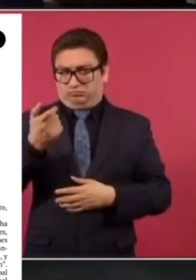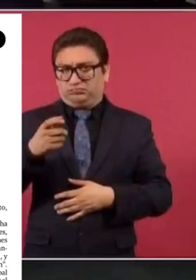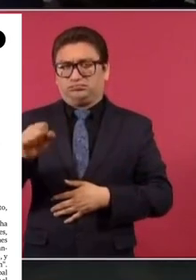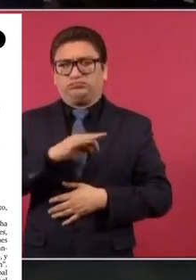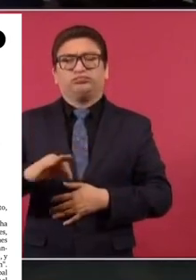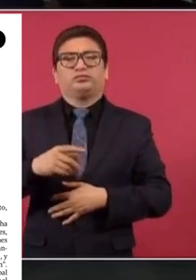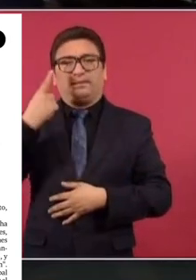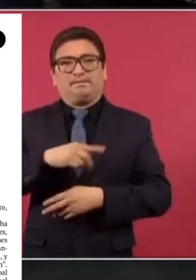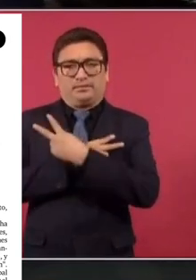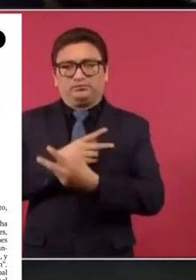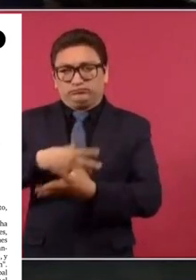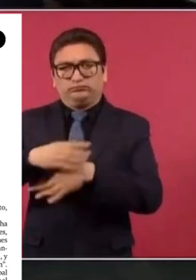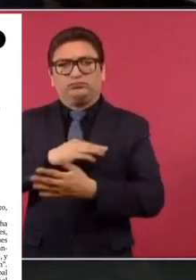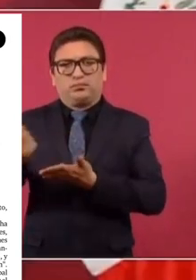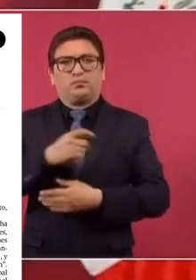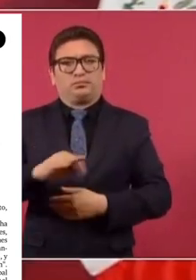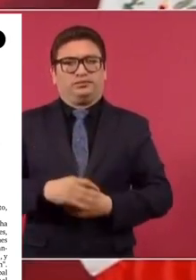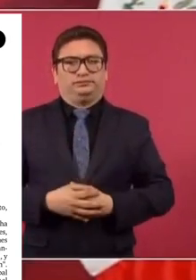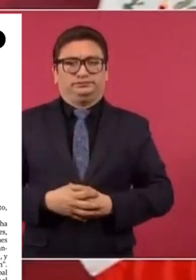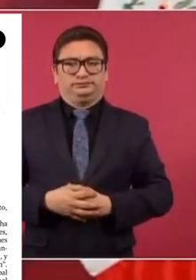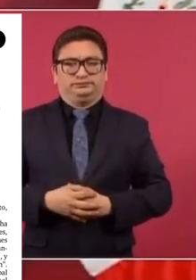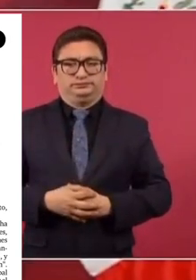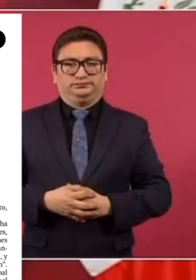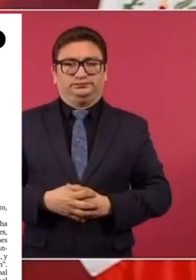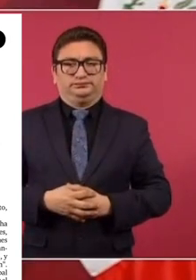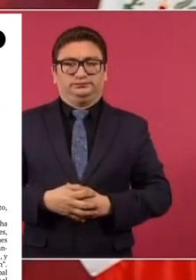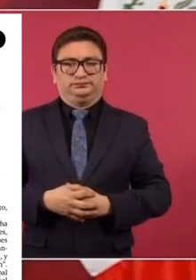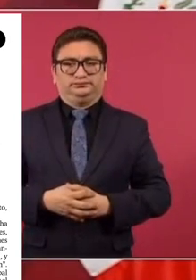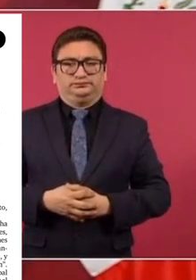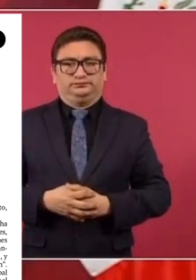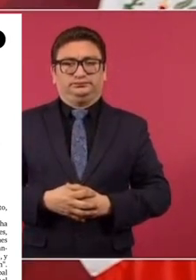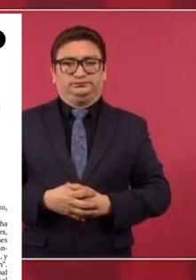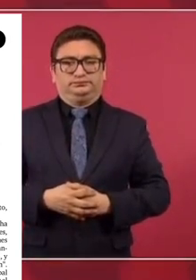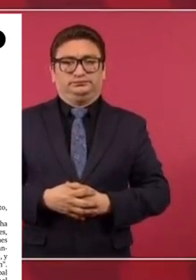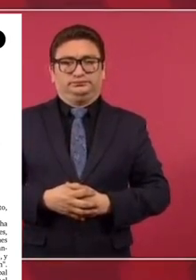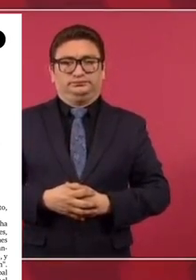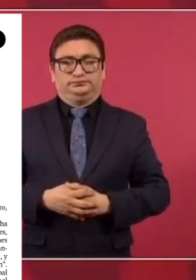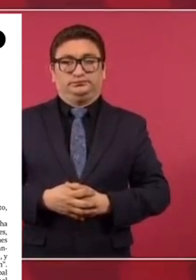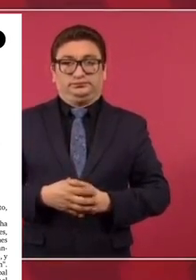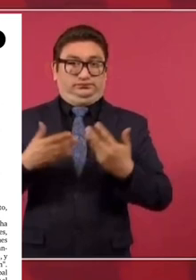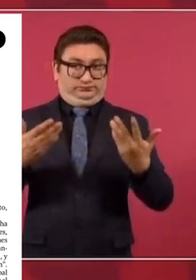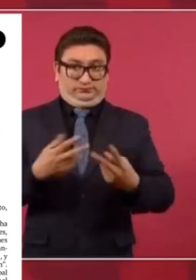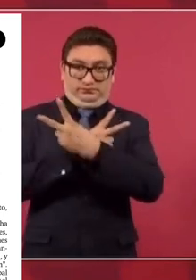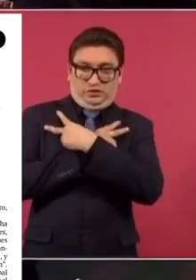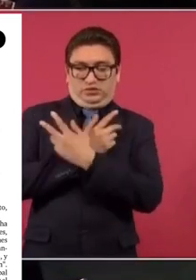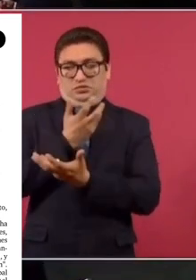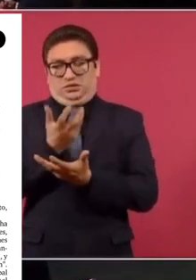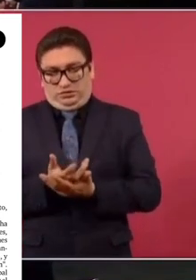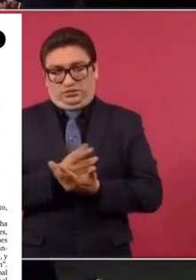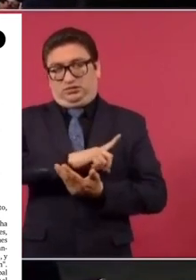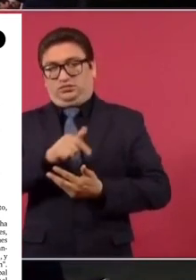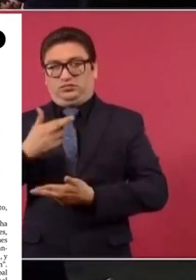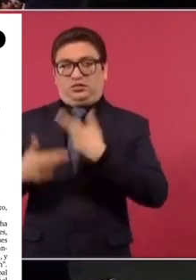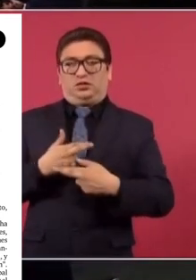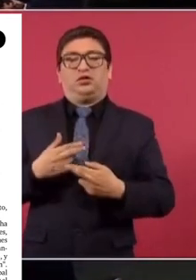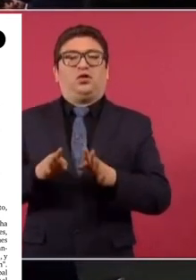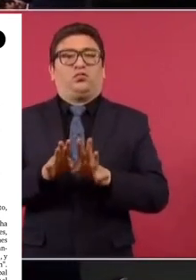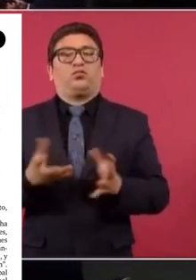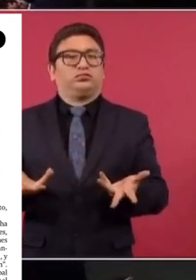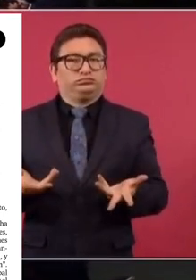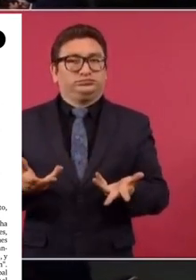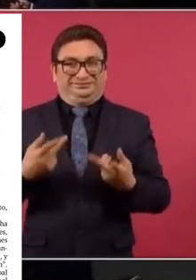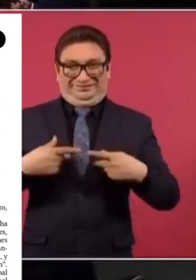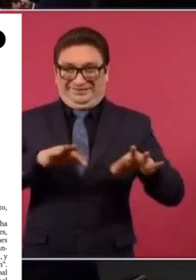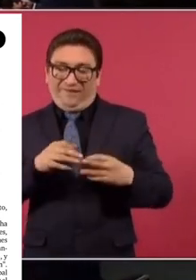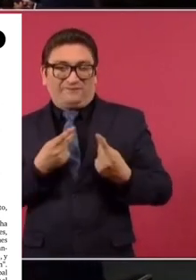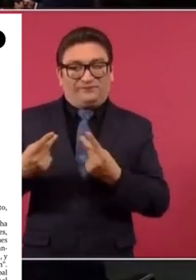decir, sí podemos pagar las vacaciones. Además, imagínense, después de las vacaciones van a llegar los trabajadores,